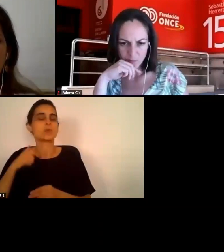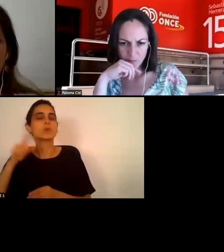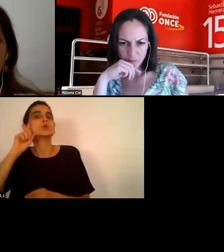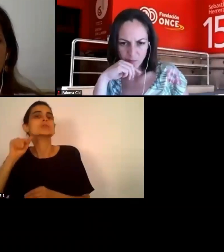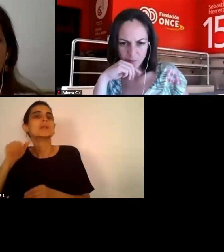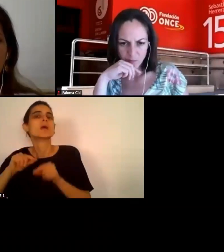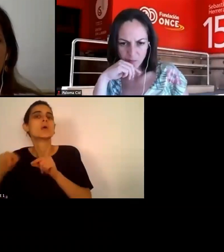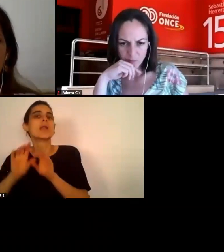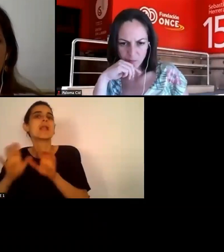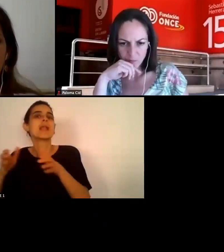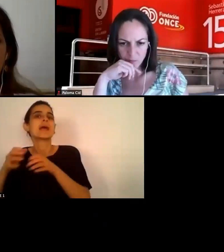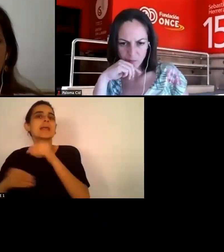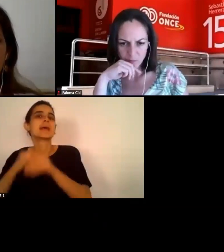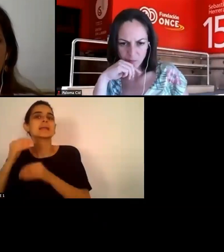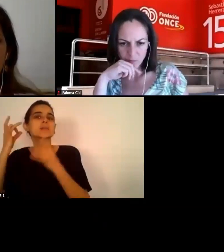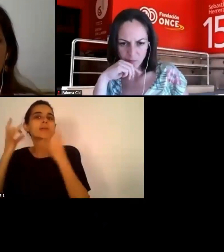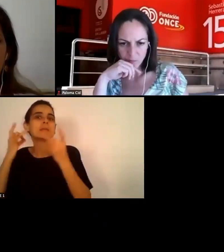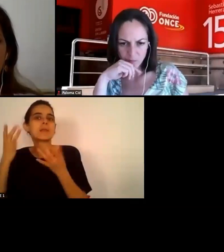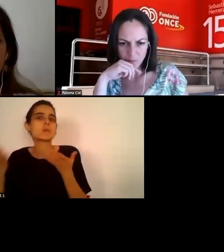online que habéis hecho.